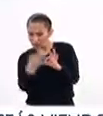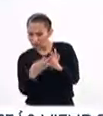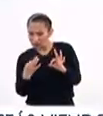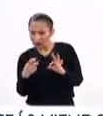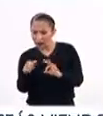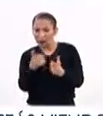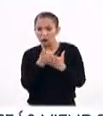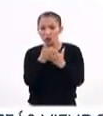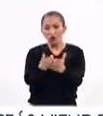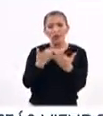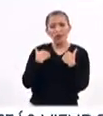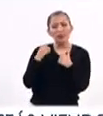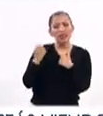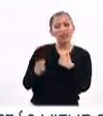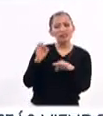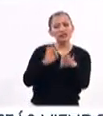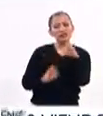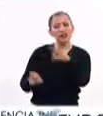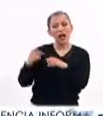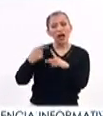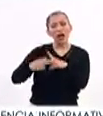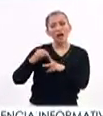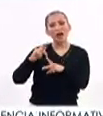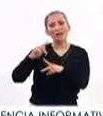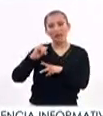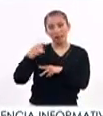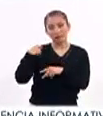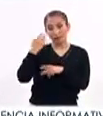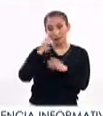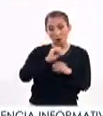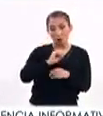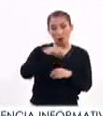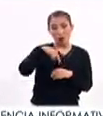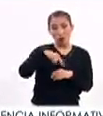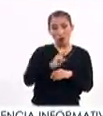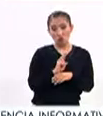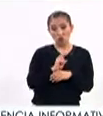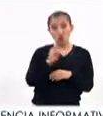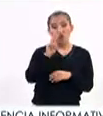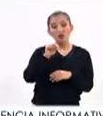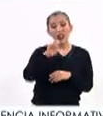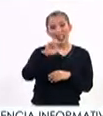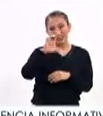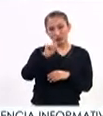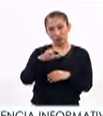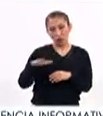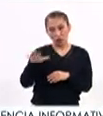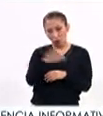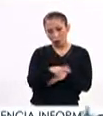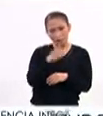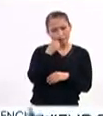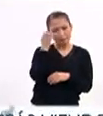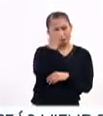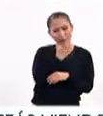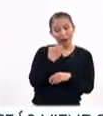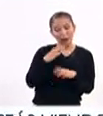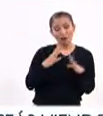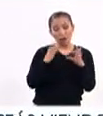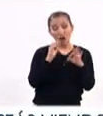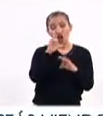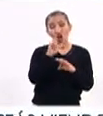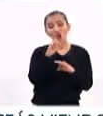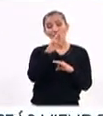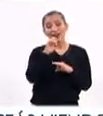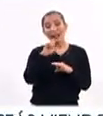punteros que permiten entender la física cuántica. De acuerdo con la Organización de Naciones Unidas para la Educación, la Ciencia y la Cultura y la Fundación